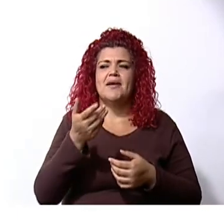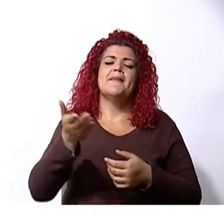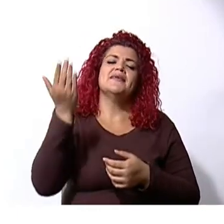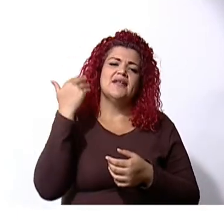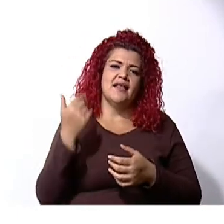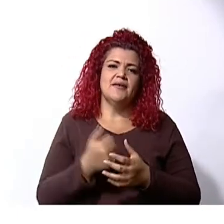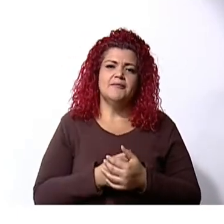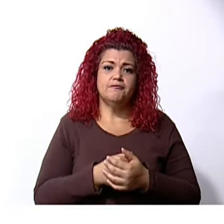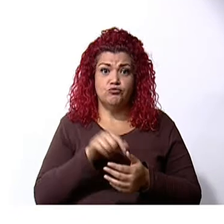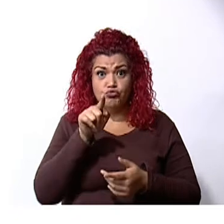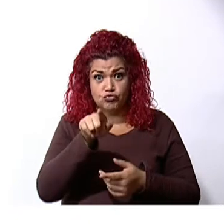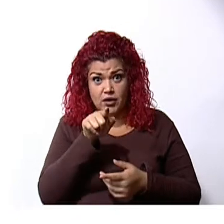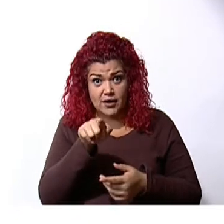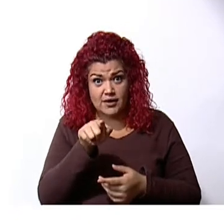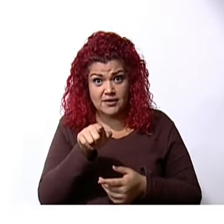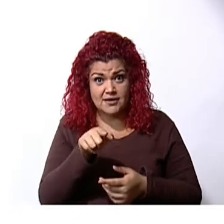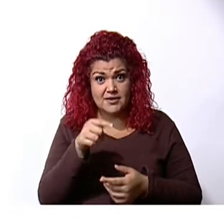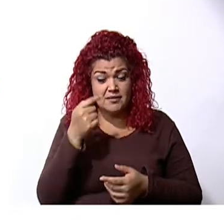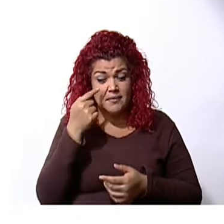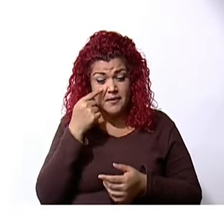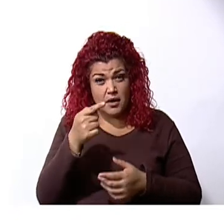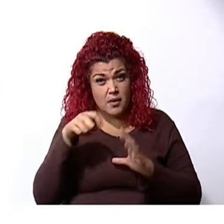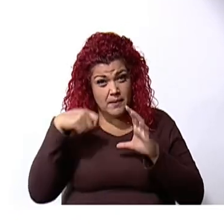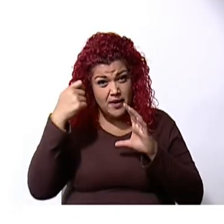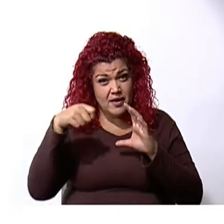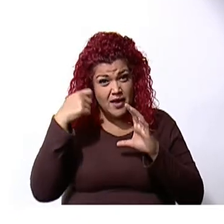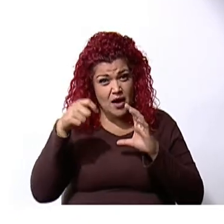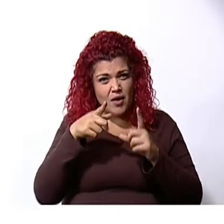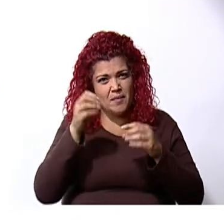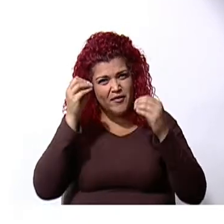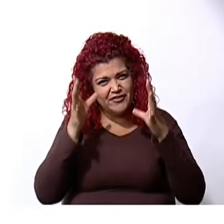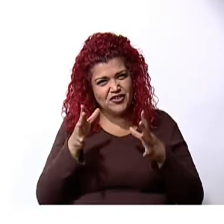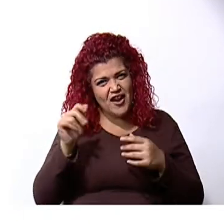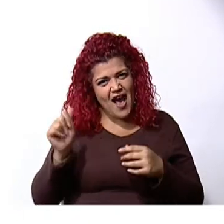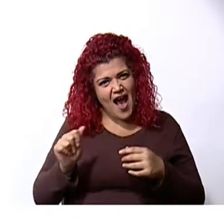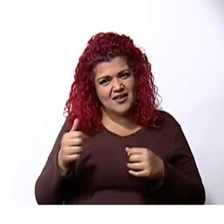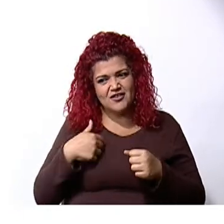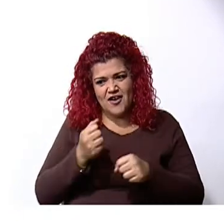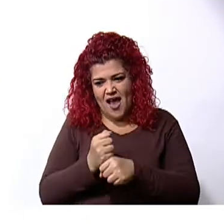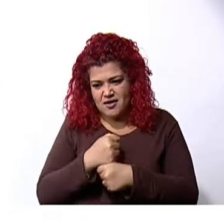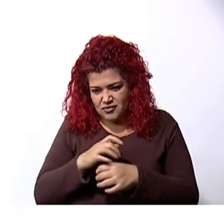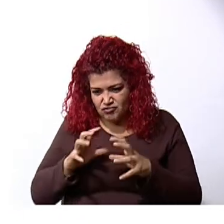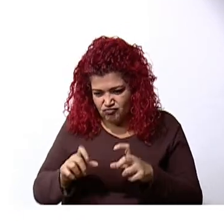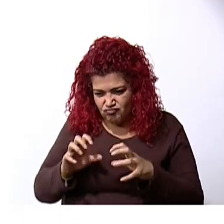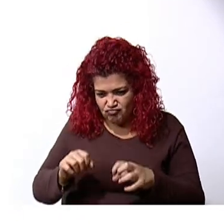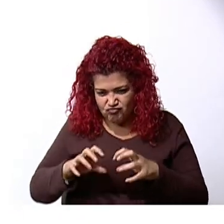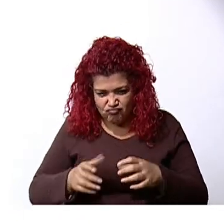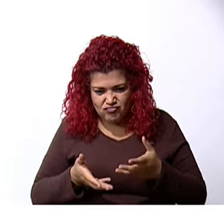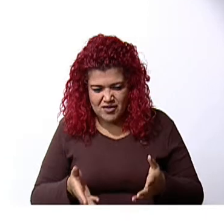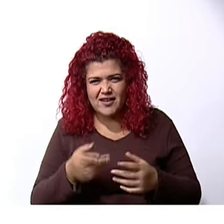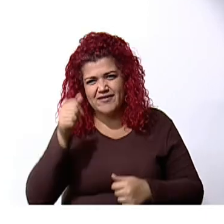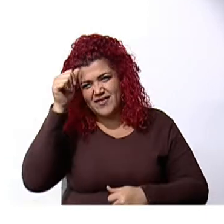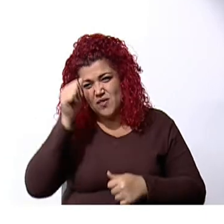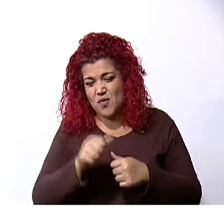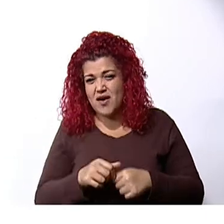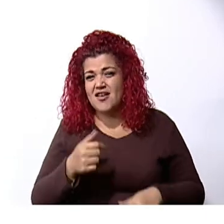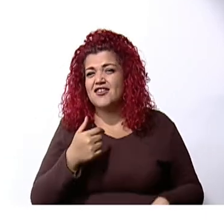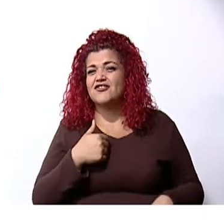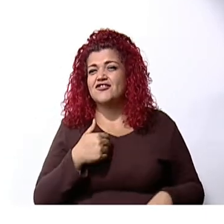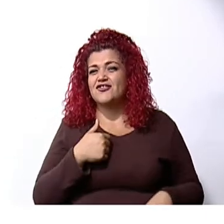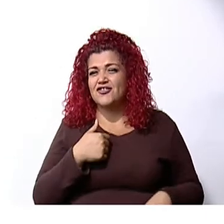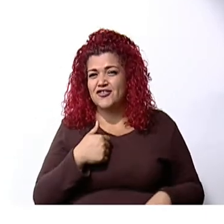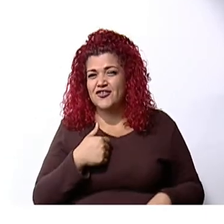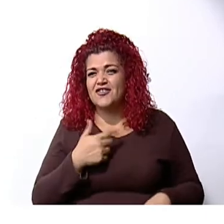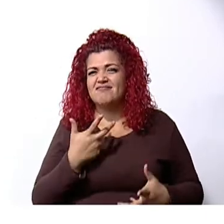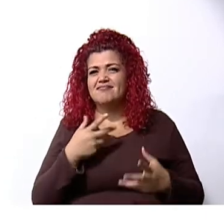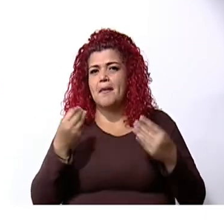pasada. Ustedes vieron el video de la profesora Angie y yo haciéndolas, porque recuerden que yo tenía, o lo que estaba